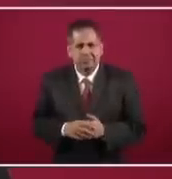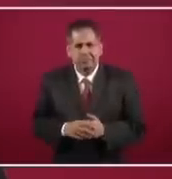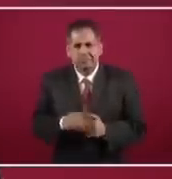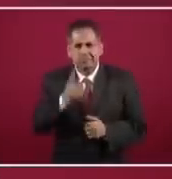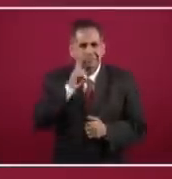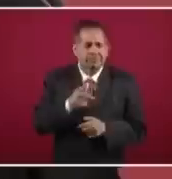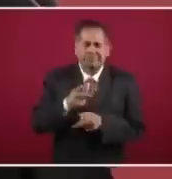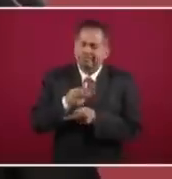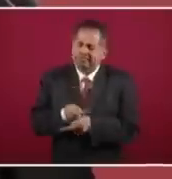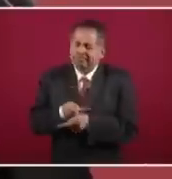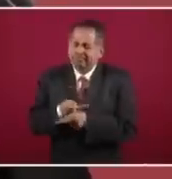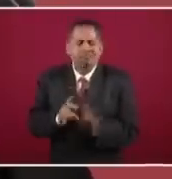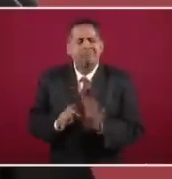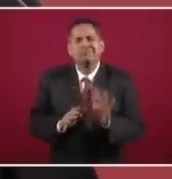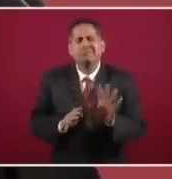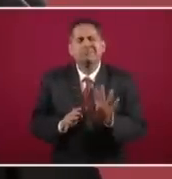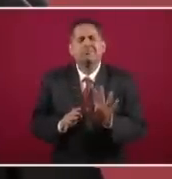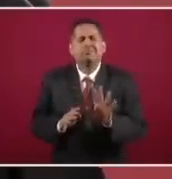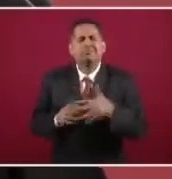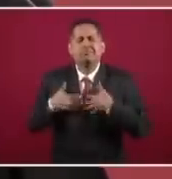palabra tolerancia,